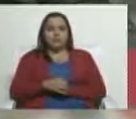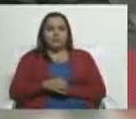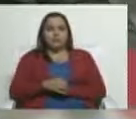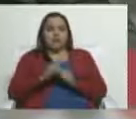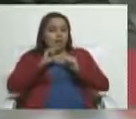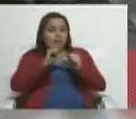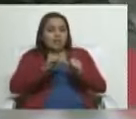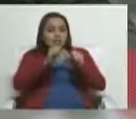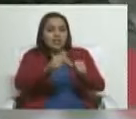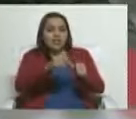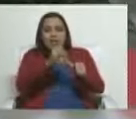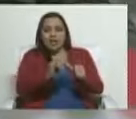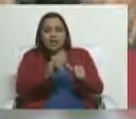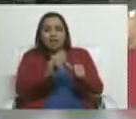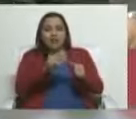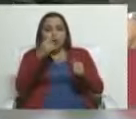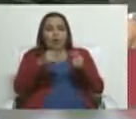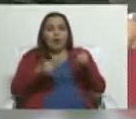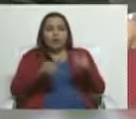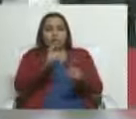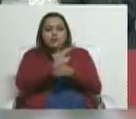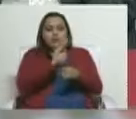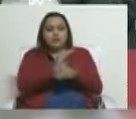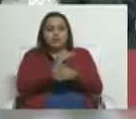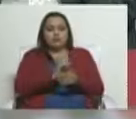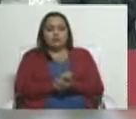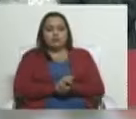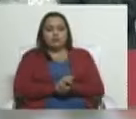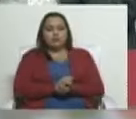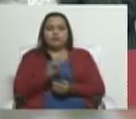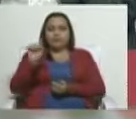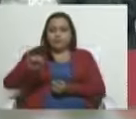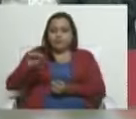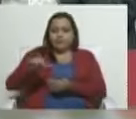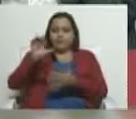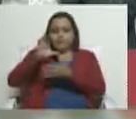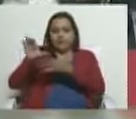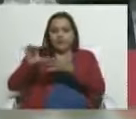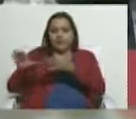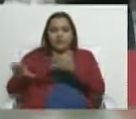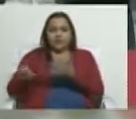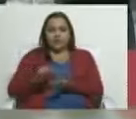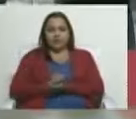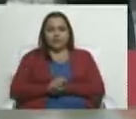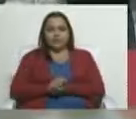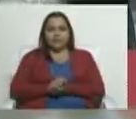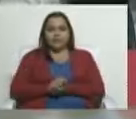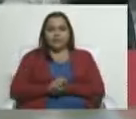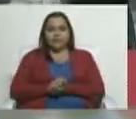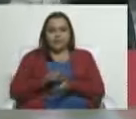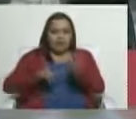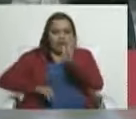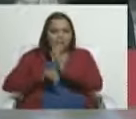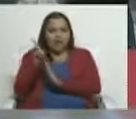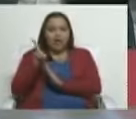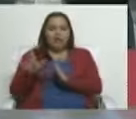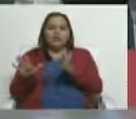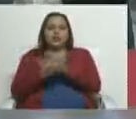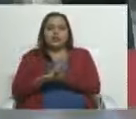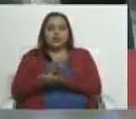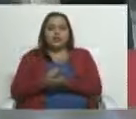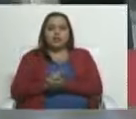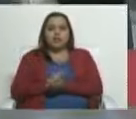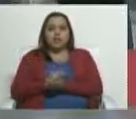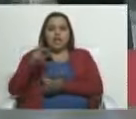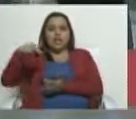precisamente, tienen toda una maquinaria que los protege mediáticamente. Porque una de las características del posfascismo, que evoluciona en relación con el neofascismo, es